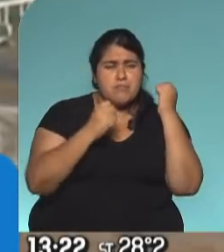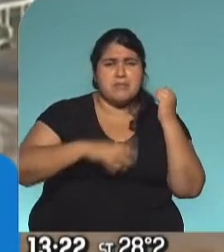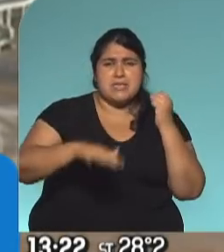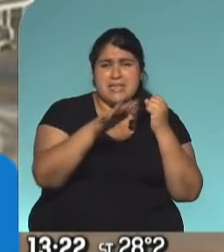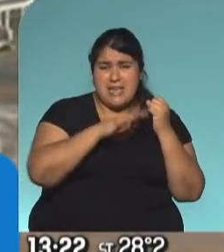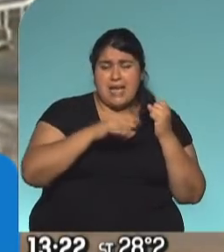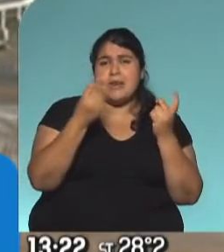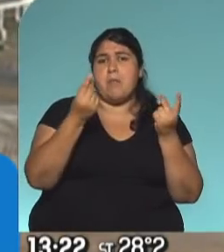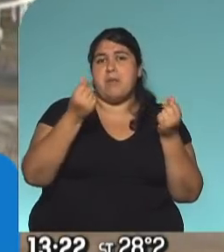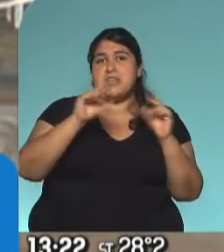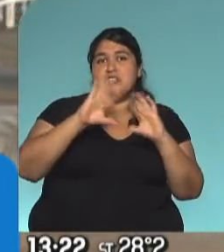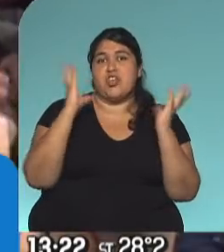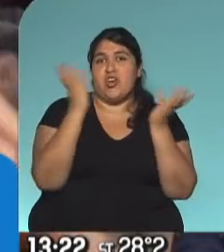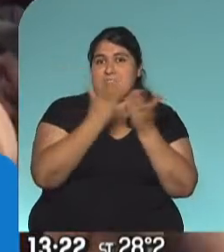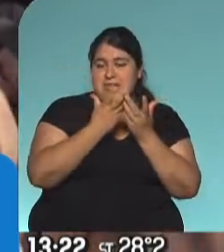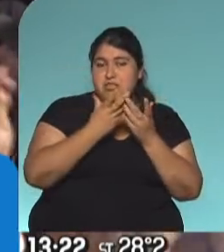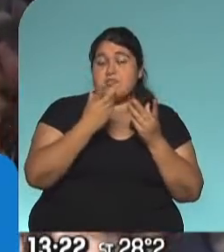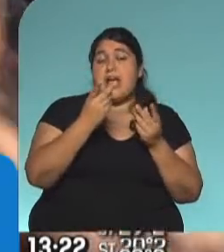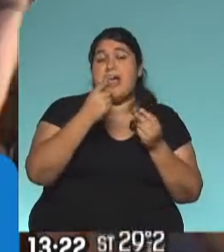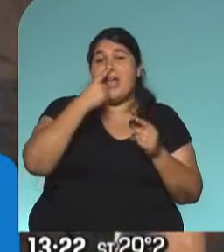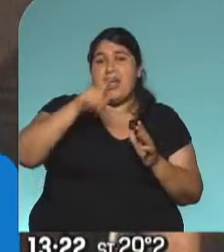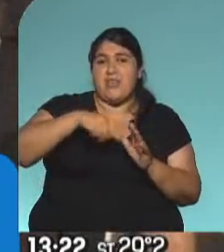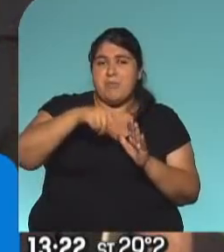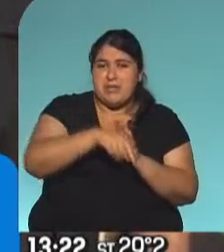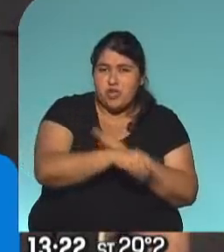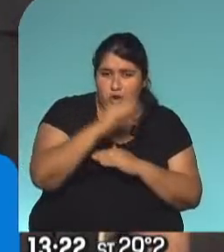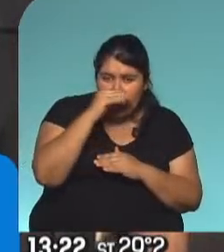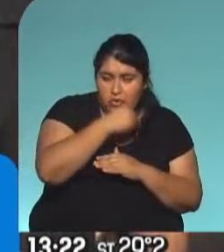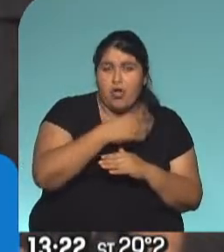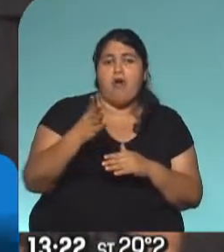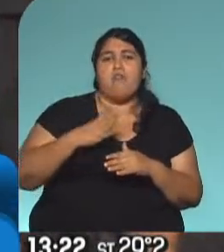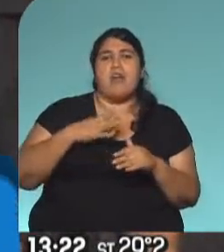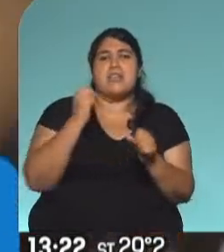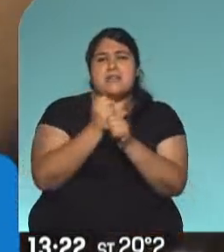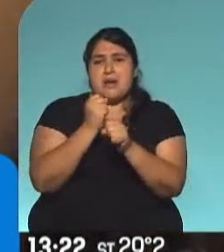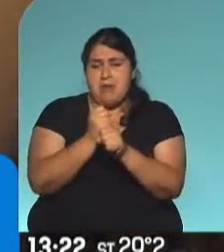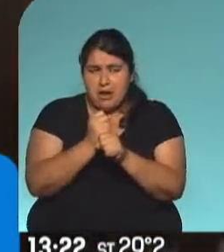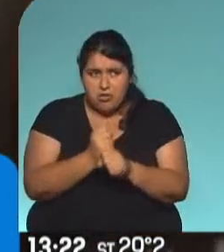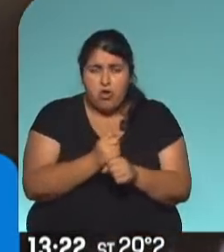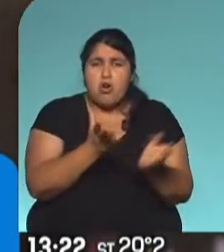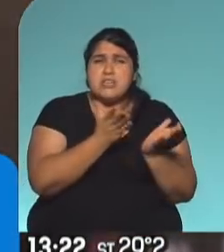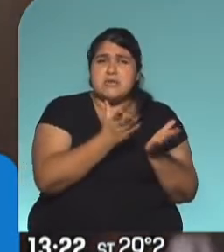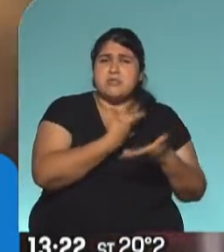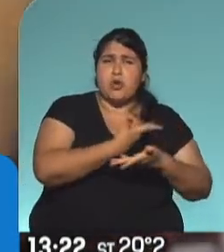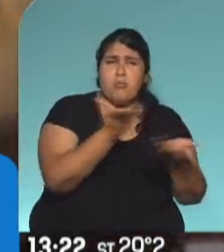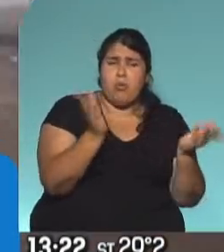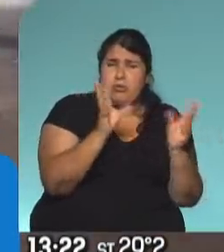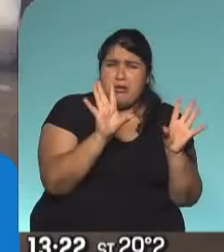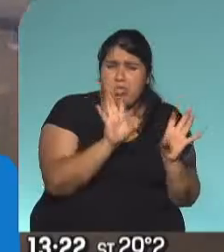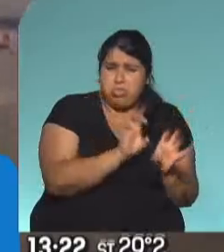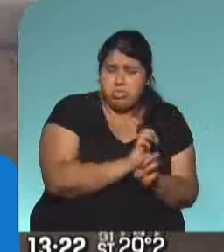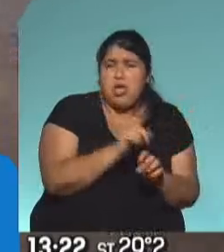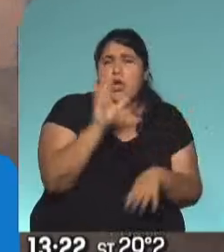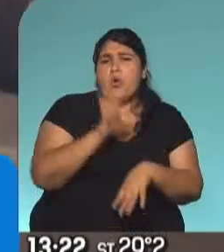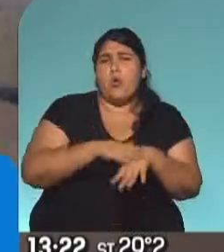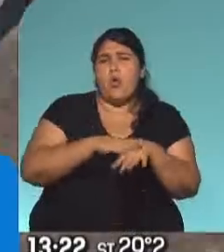caída del precio internacional del petróleo, la falta de empleo, la corrupción, los deficientes servicios públicos a causa de la destrucción